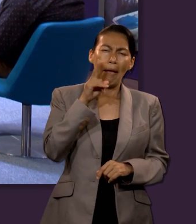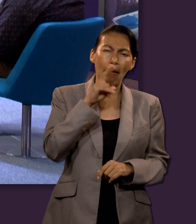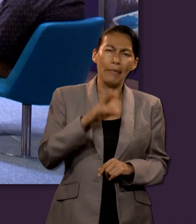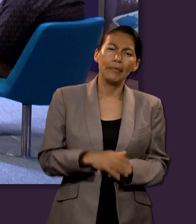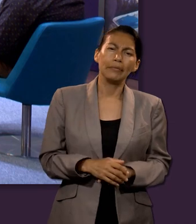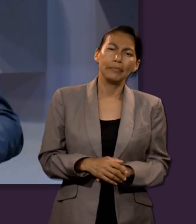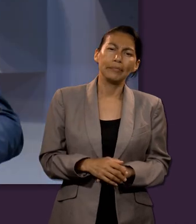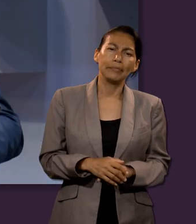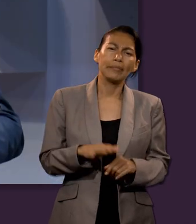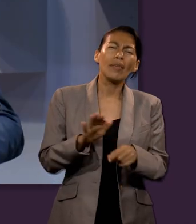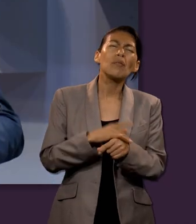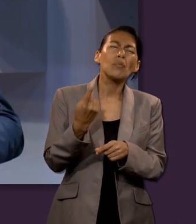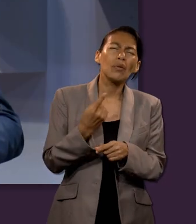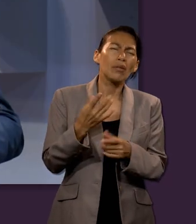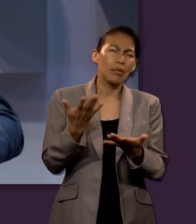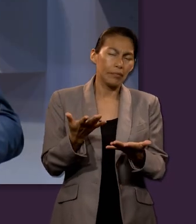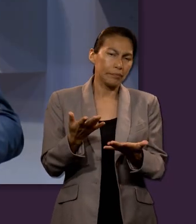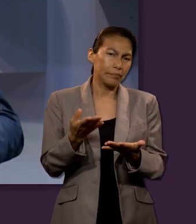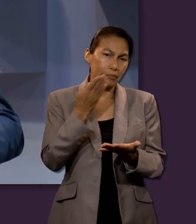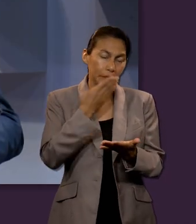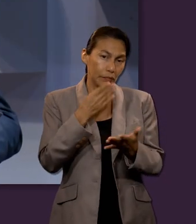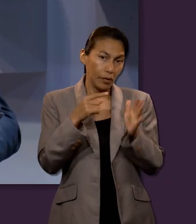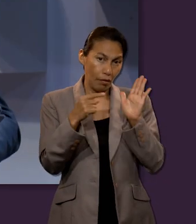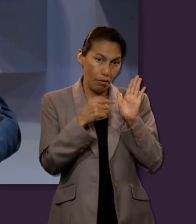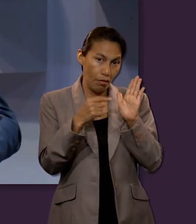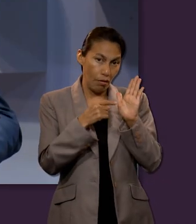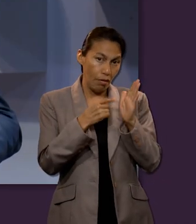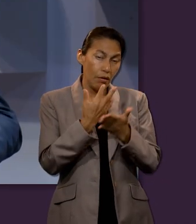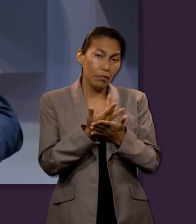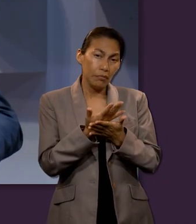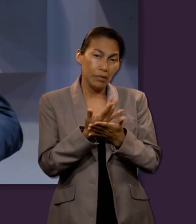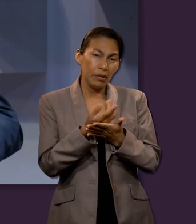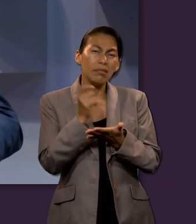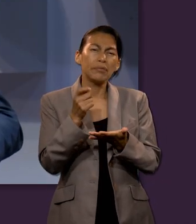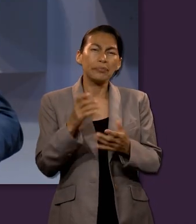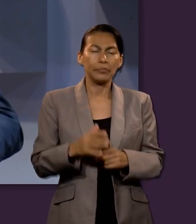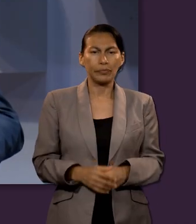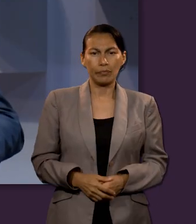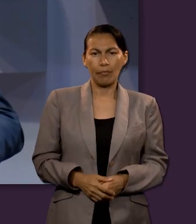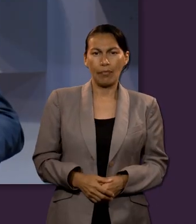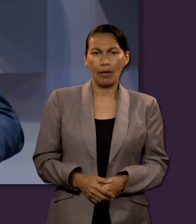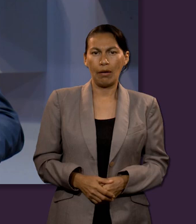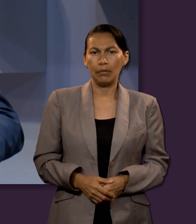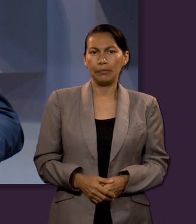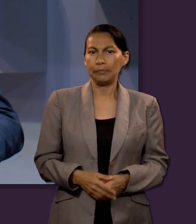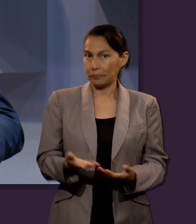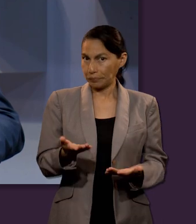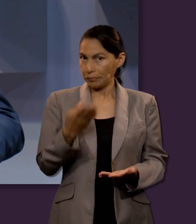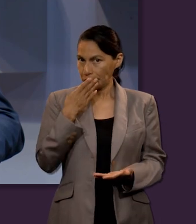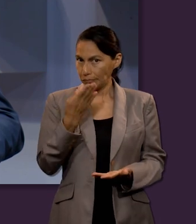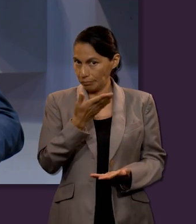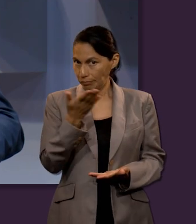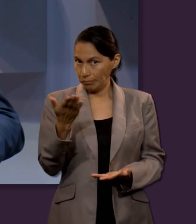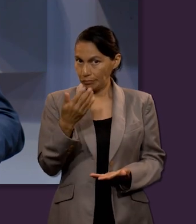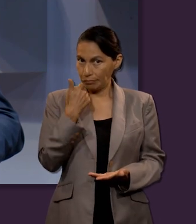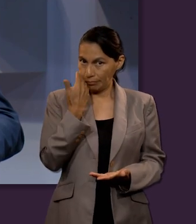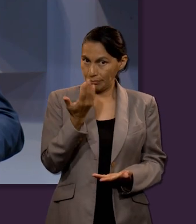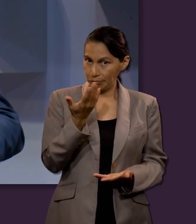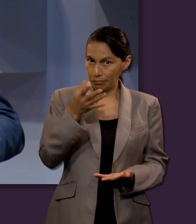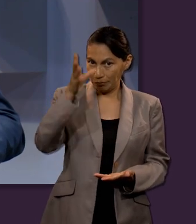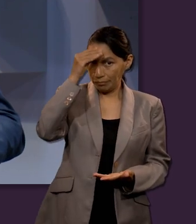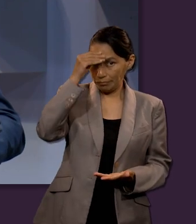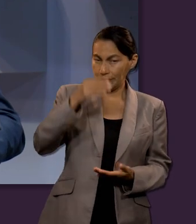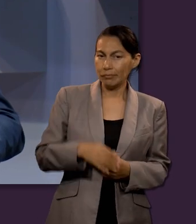bueno vamos entonces a ver algunas razones espirituales para esperar qué les parece si compartimos